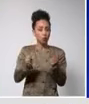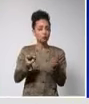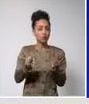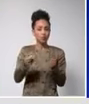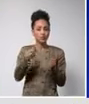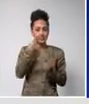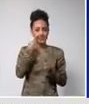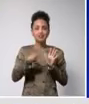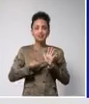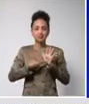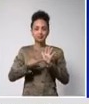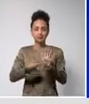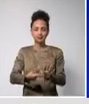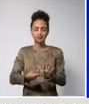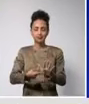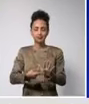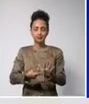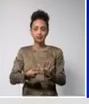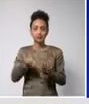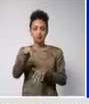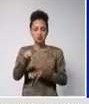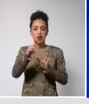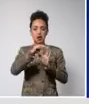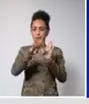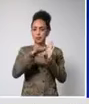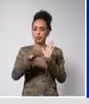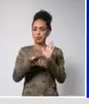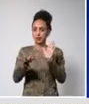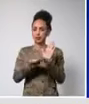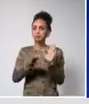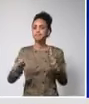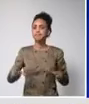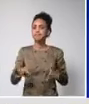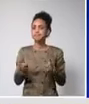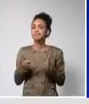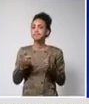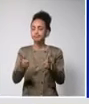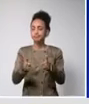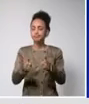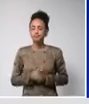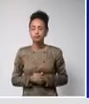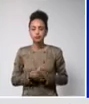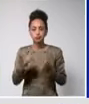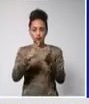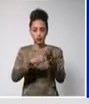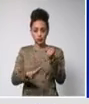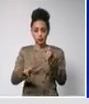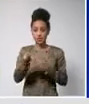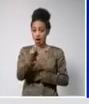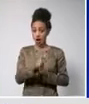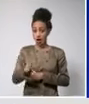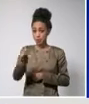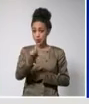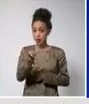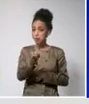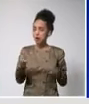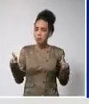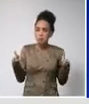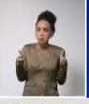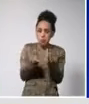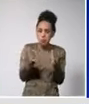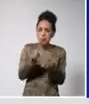control que está teniendo con las medidas que han adoptado. Camagüey también reduce el número de